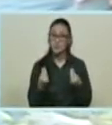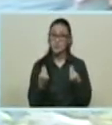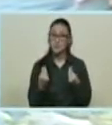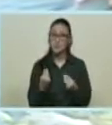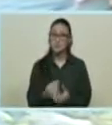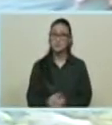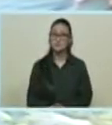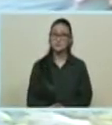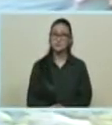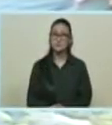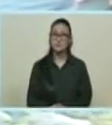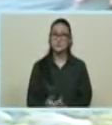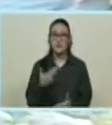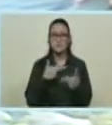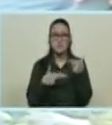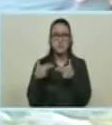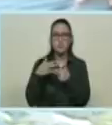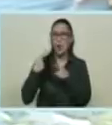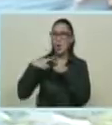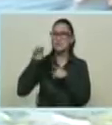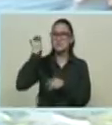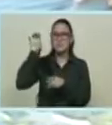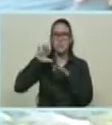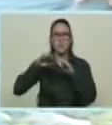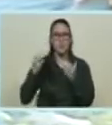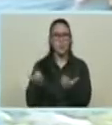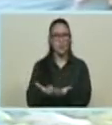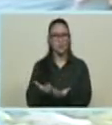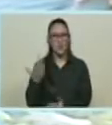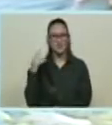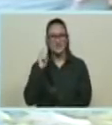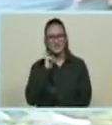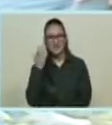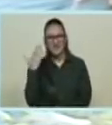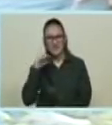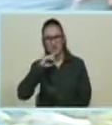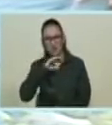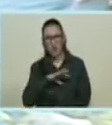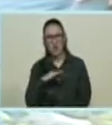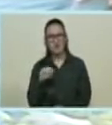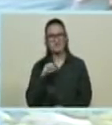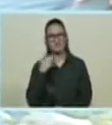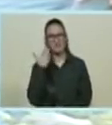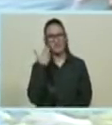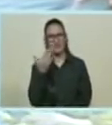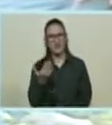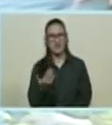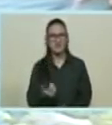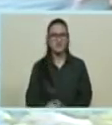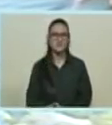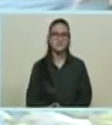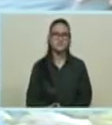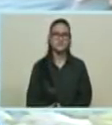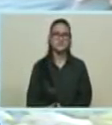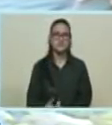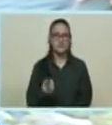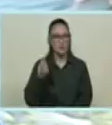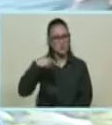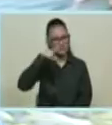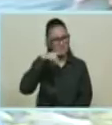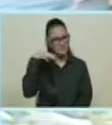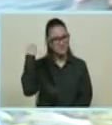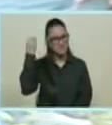como construyen en otras partes del mundo y construía aquí la oligarquía. ¿Ustedes creen que si a la presidencia de la